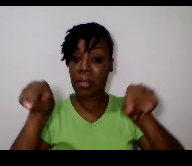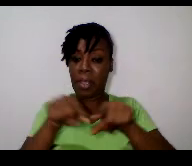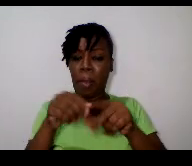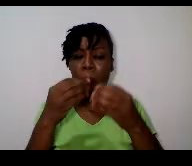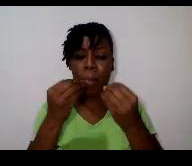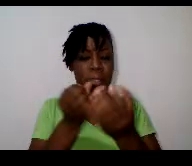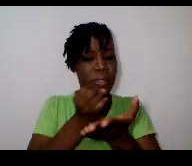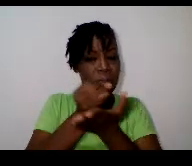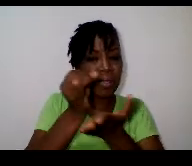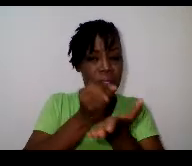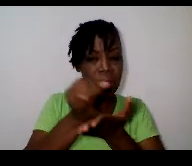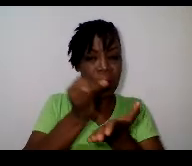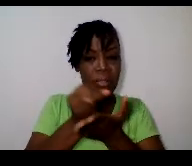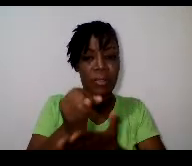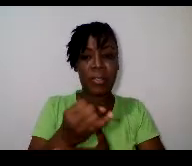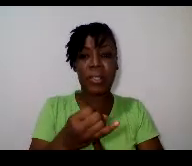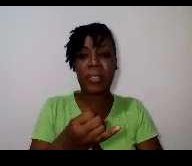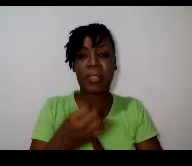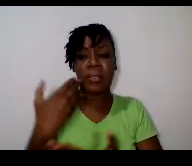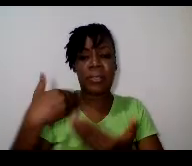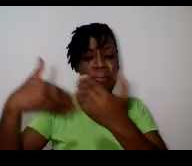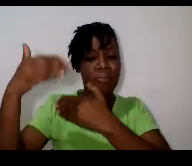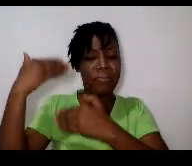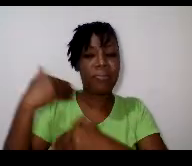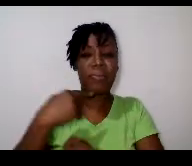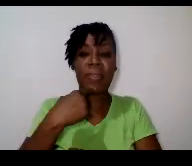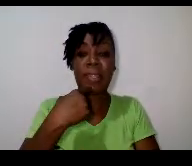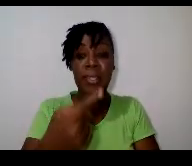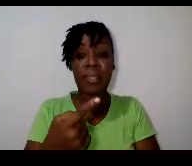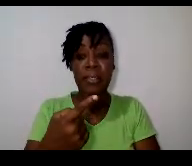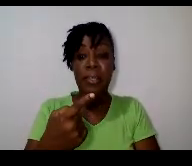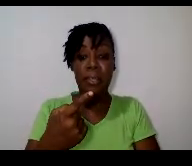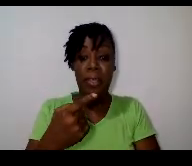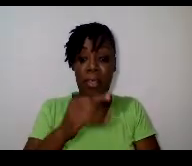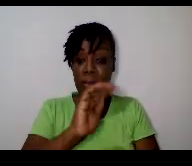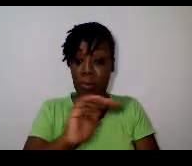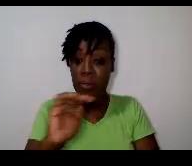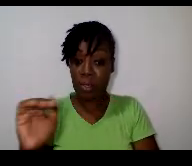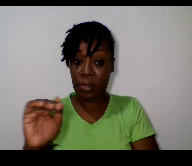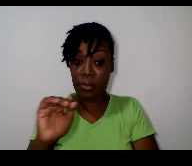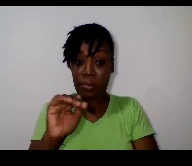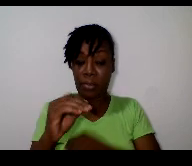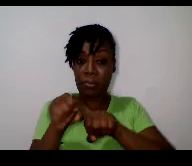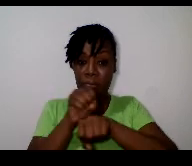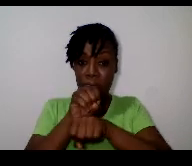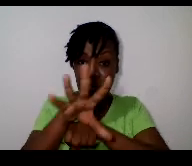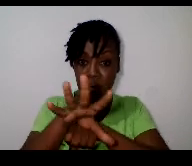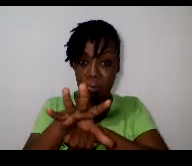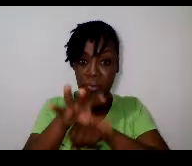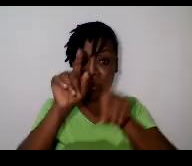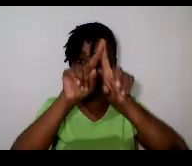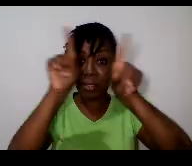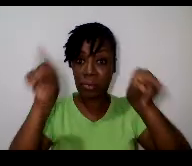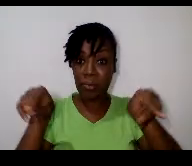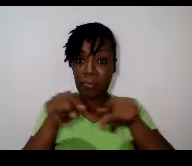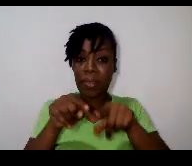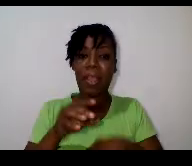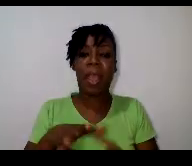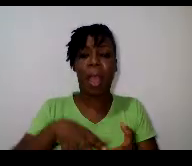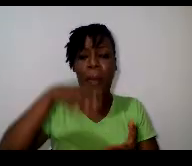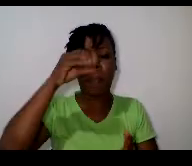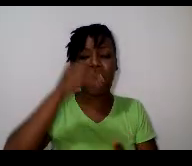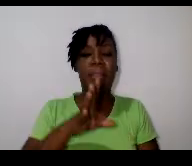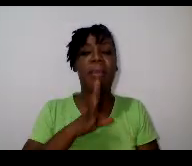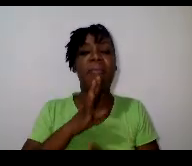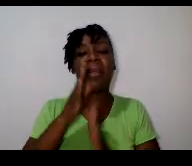que los niños que están expuestos a las pantallas desde muy chiquititos aprenden a hablar más lento,